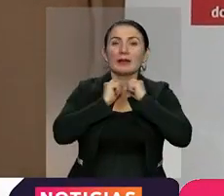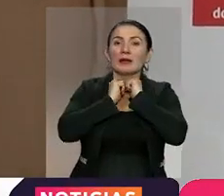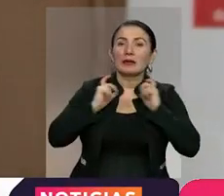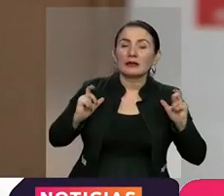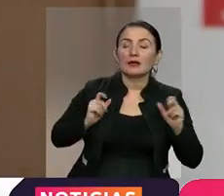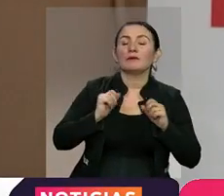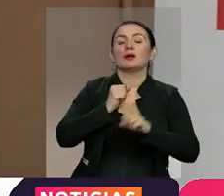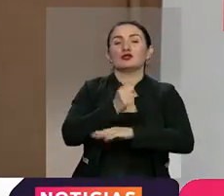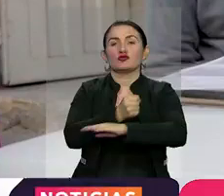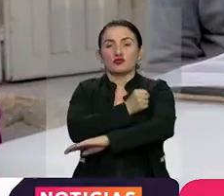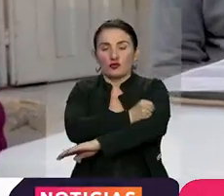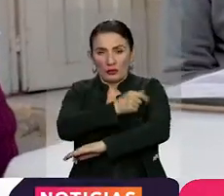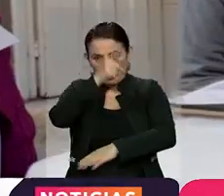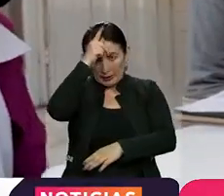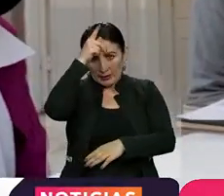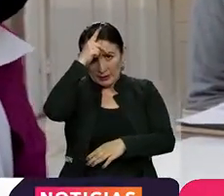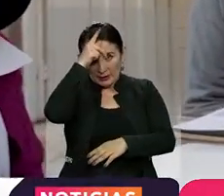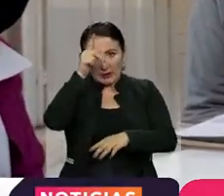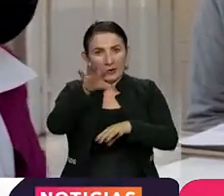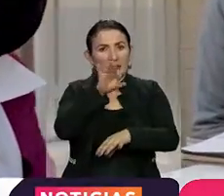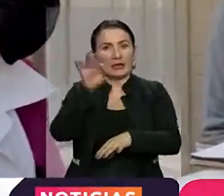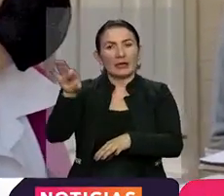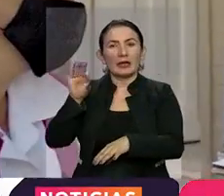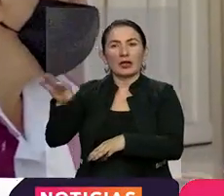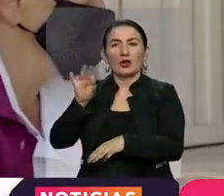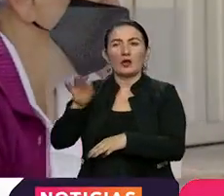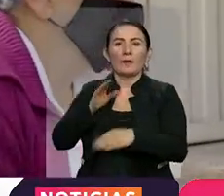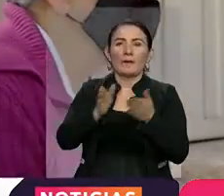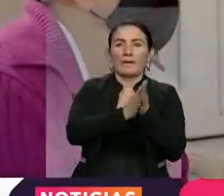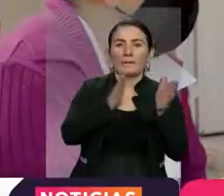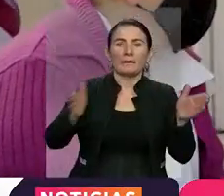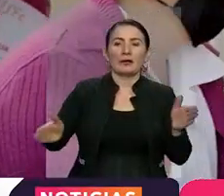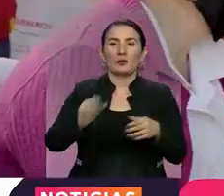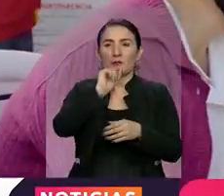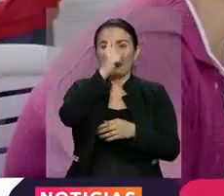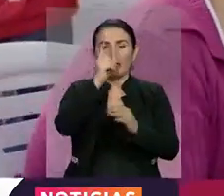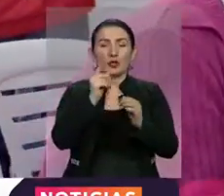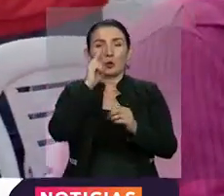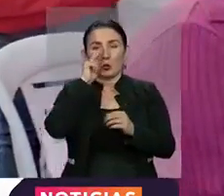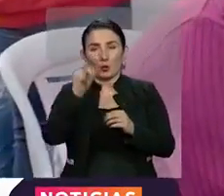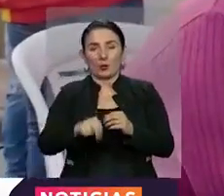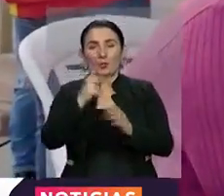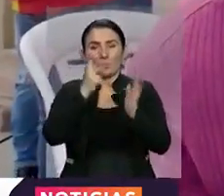Suba y Kennedy. Los dignatarios elegidos iniciarán su periodo el 1 de julio de 2022.